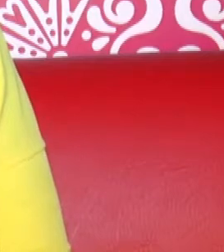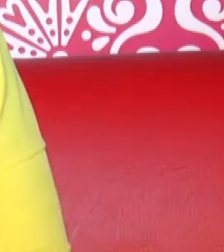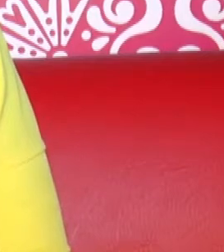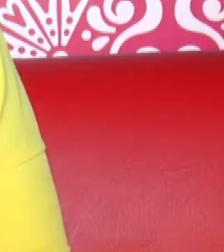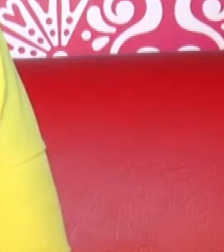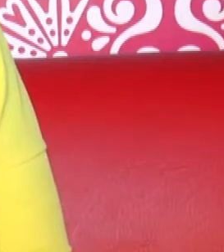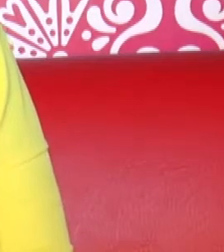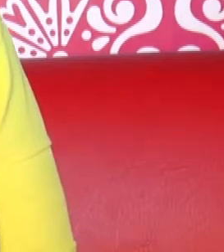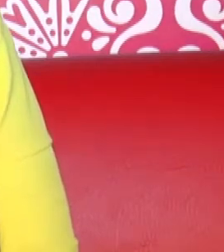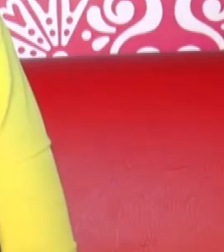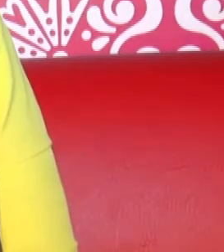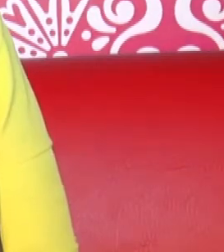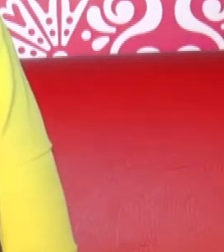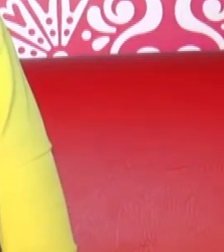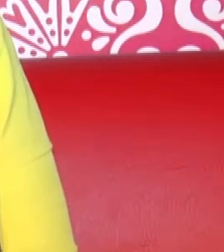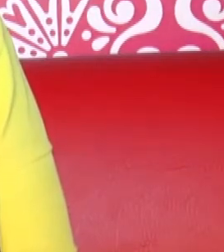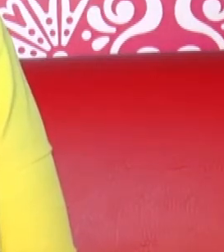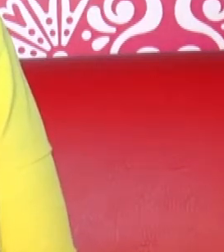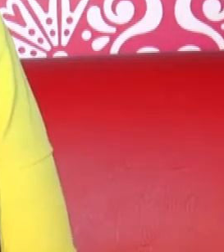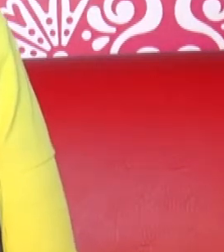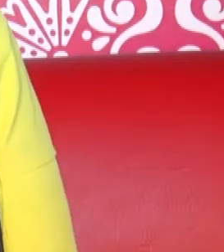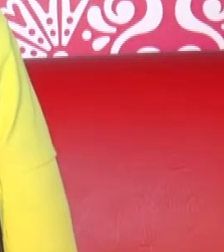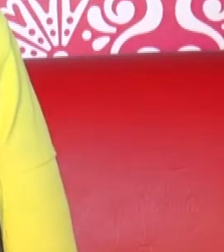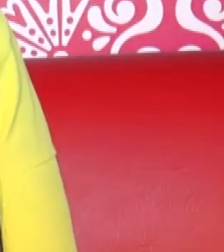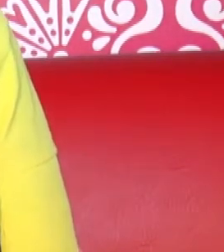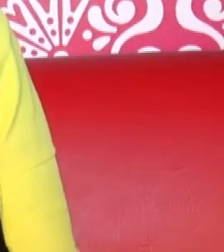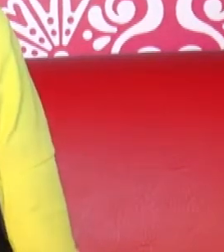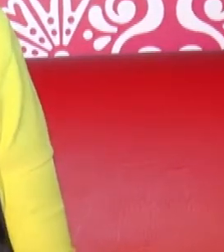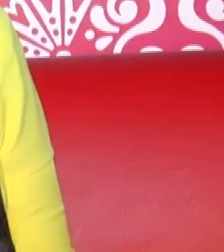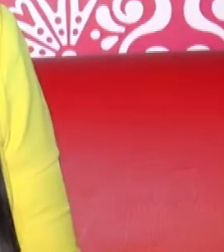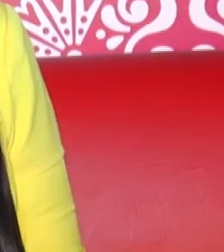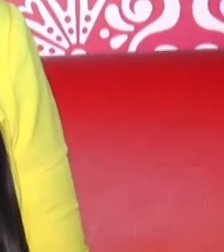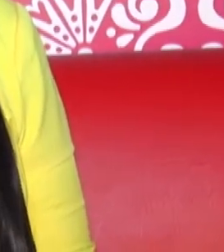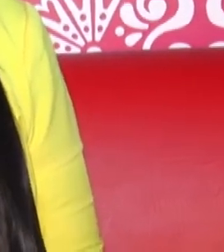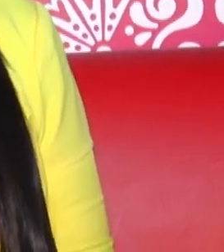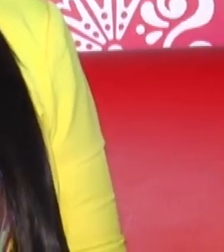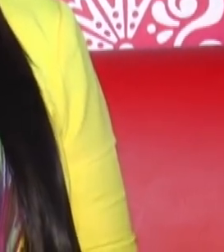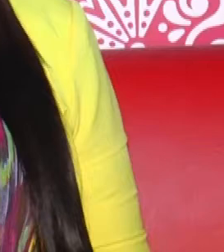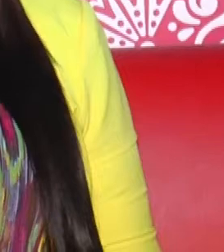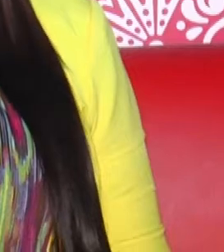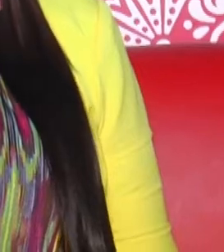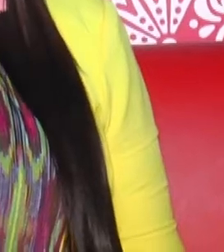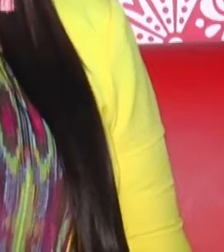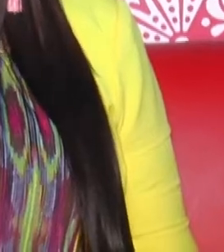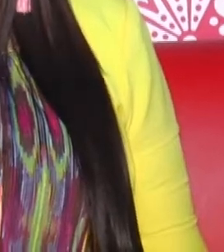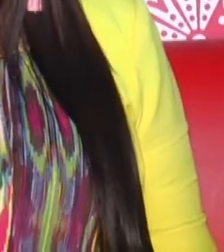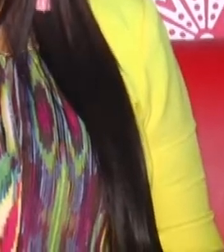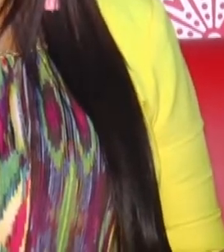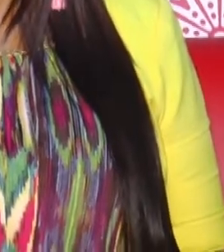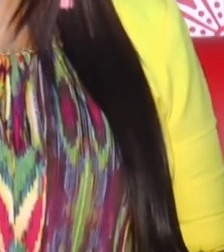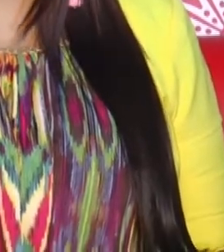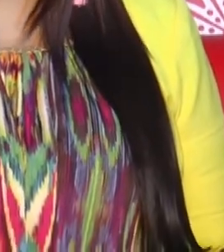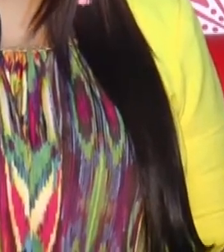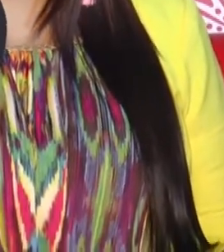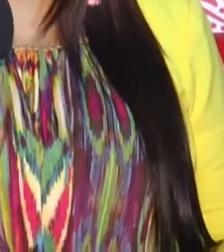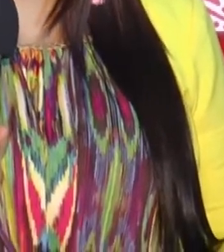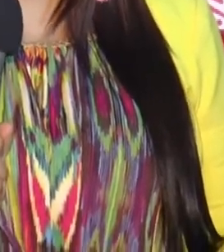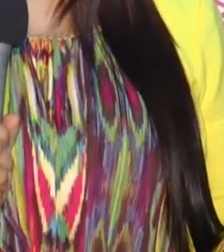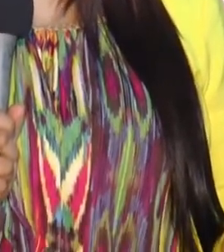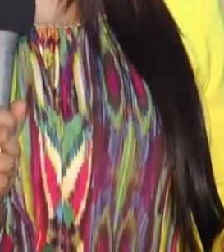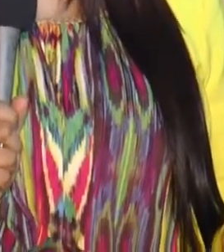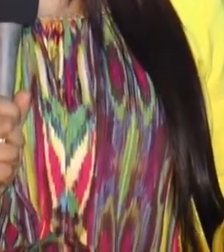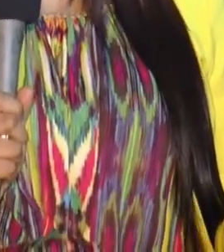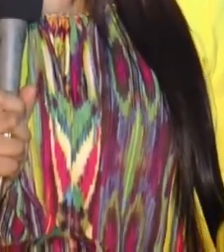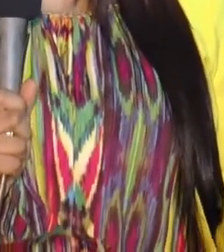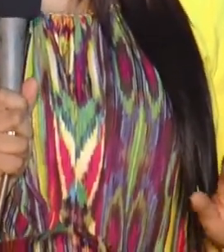en nuestra ciudad. Él es Omar Flores, quien por supuesto nos viene a contar un poco acerca de su trabajo en Barranca